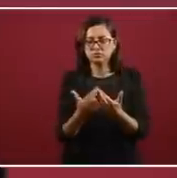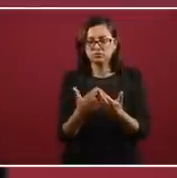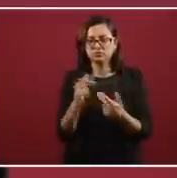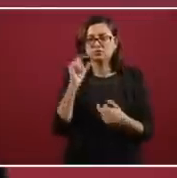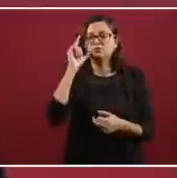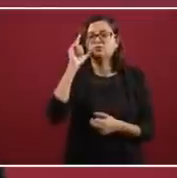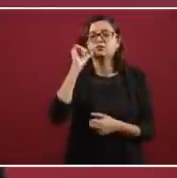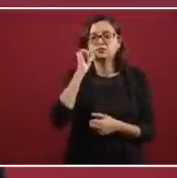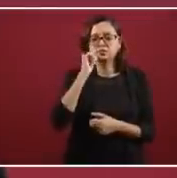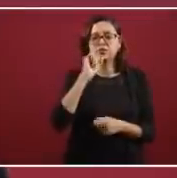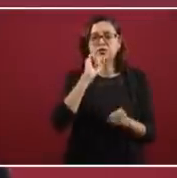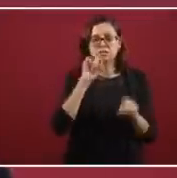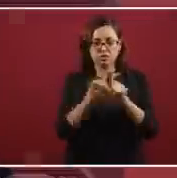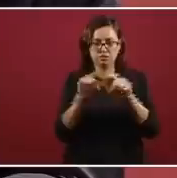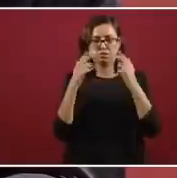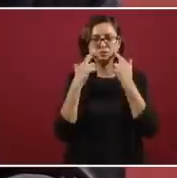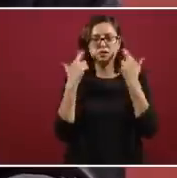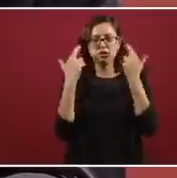pasado mañana también,